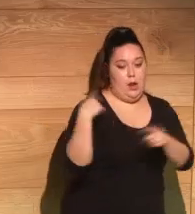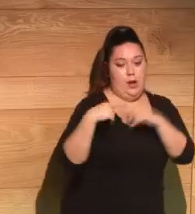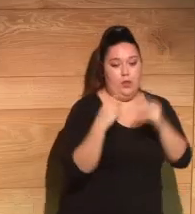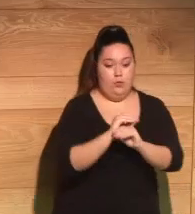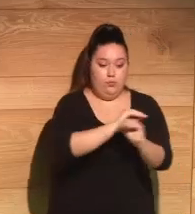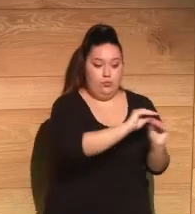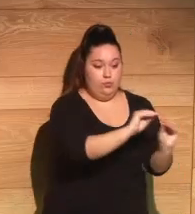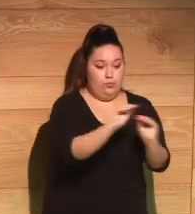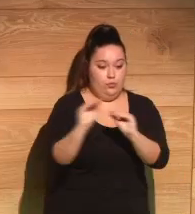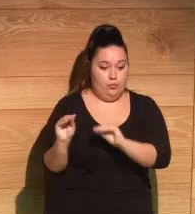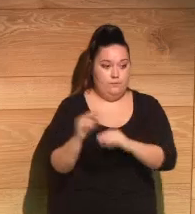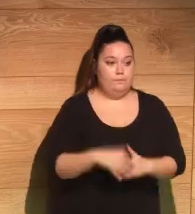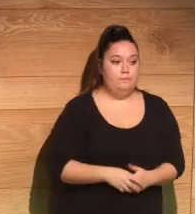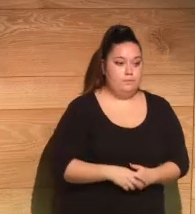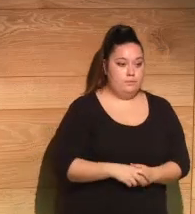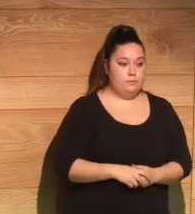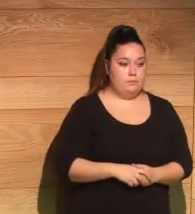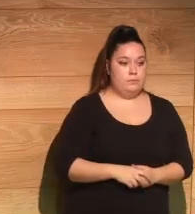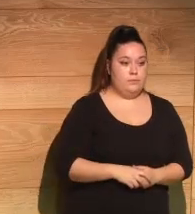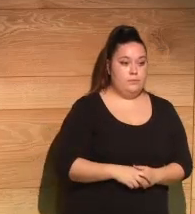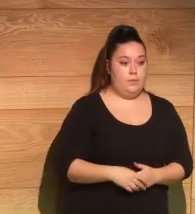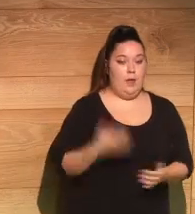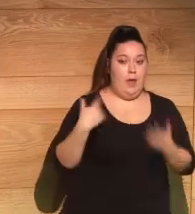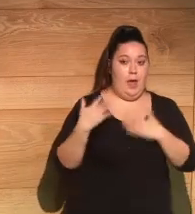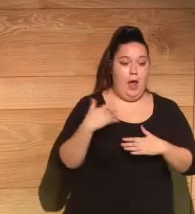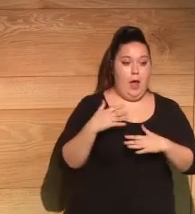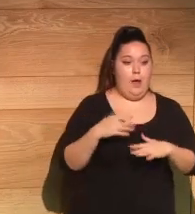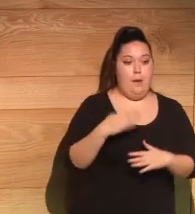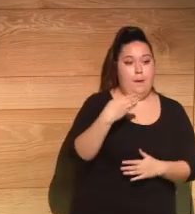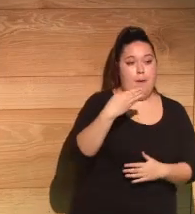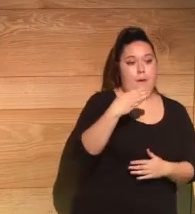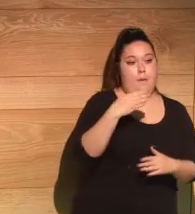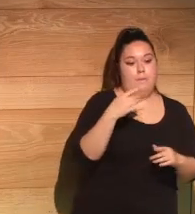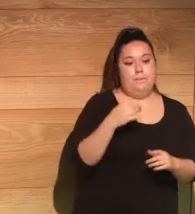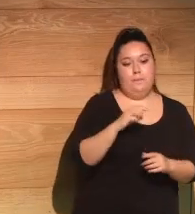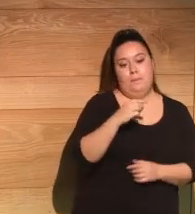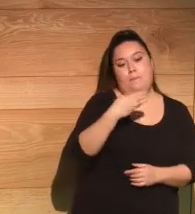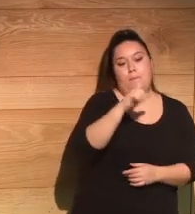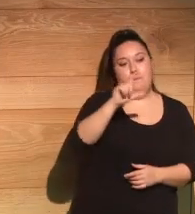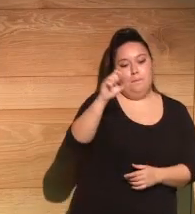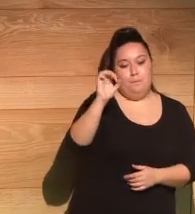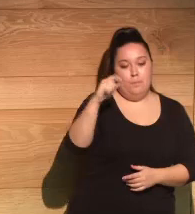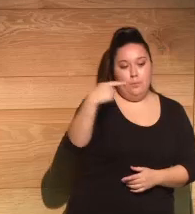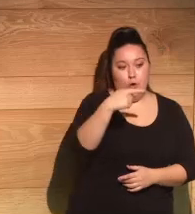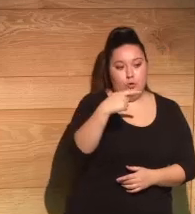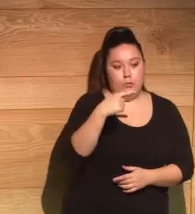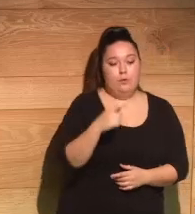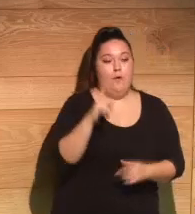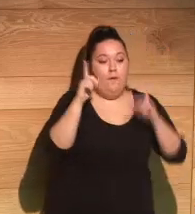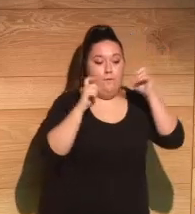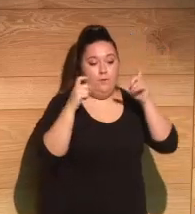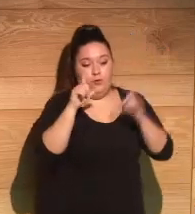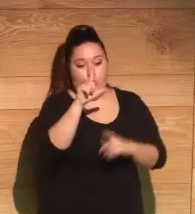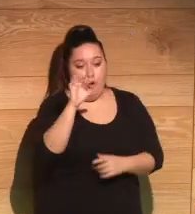red social, antes de que se llamaban redes sociales, que utilizaba era Blogspot, la blogosfera e incluso Fotolog. Y yo creo que buena parte